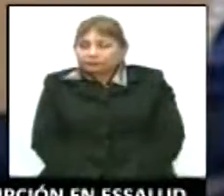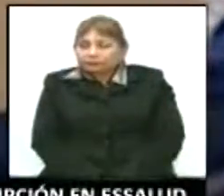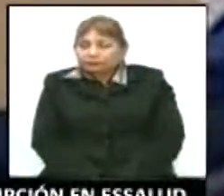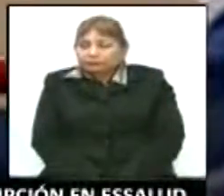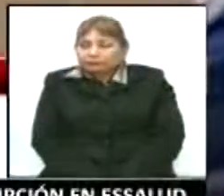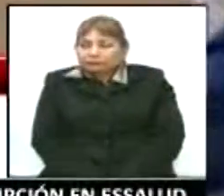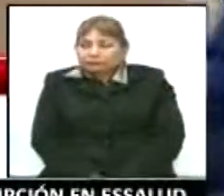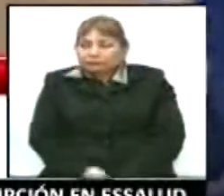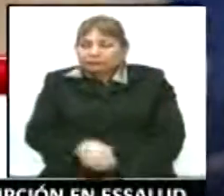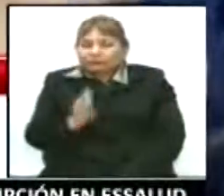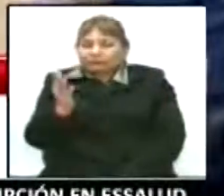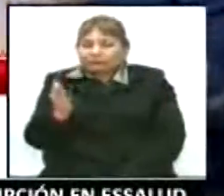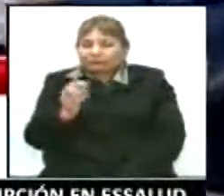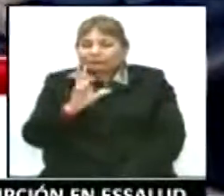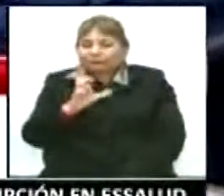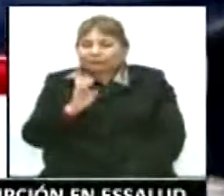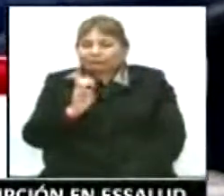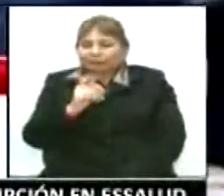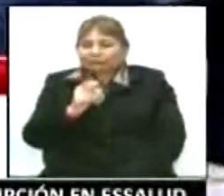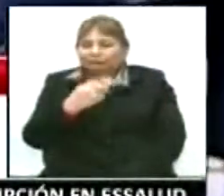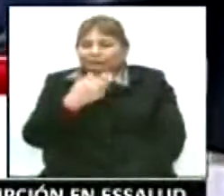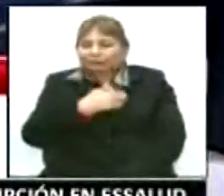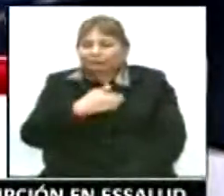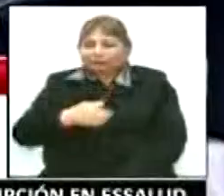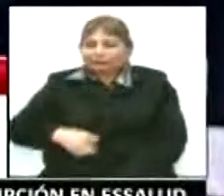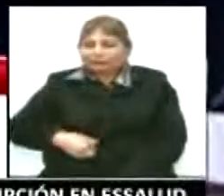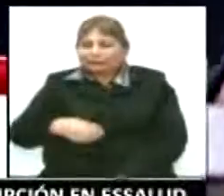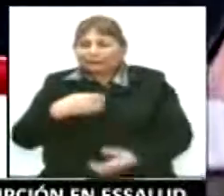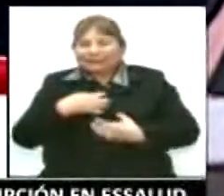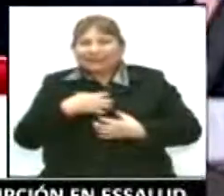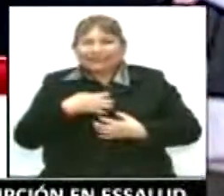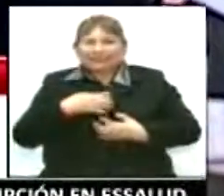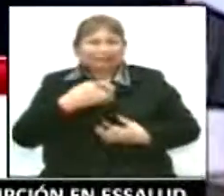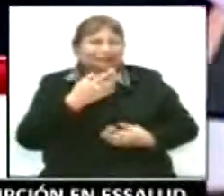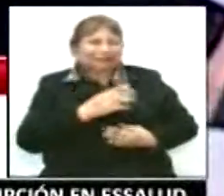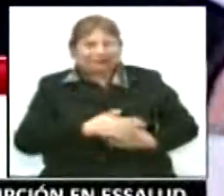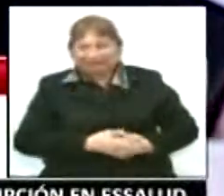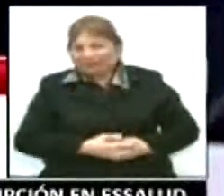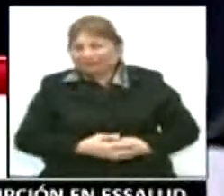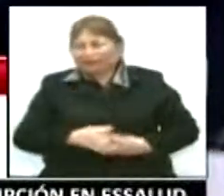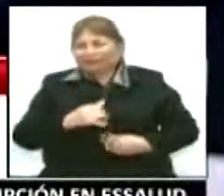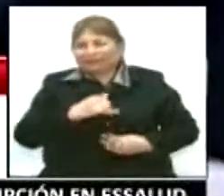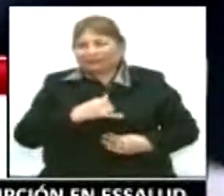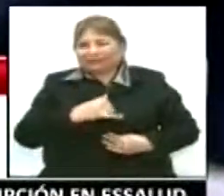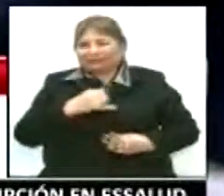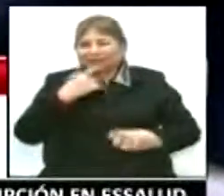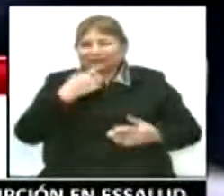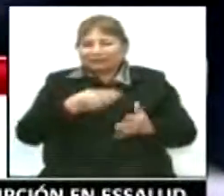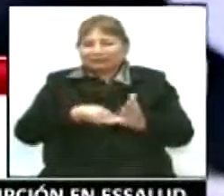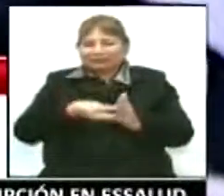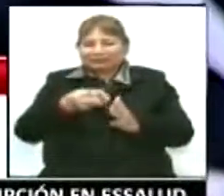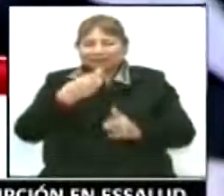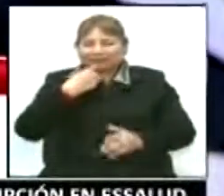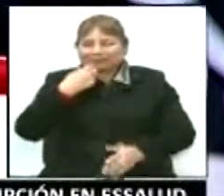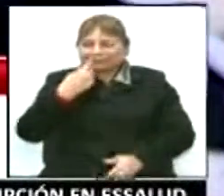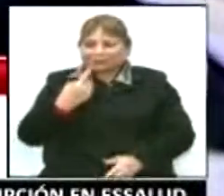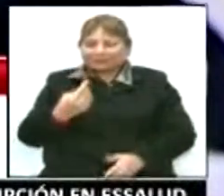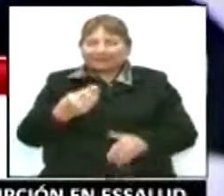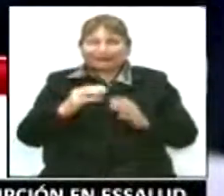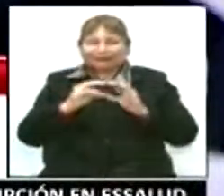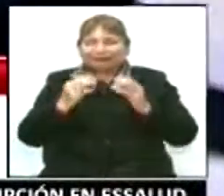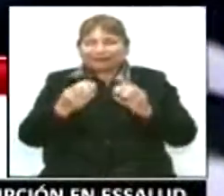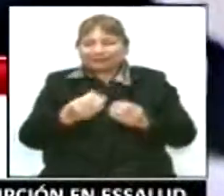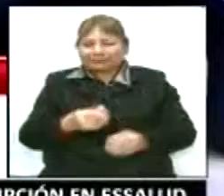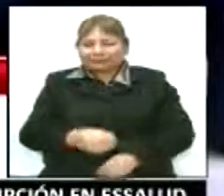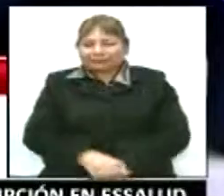Congresista Letona. Gracias, presidente, no reniegue. Presidente, yo creo que en la misma línea de lo que dice el